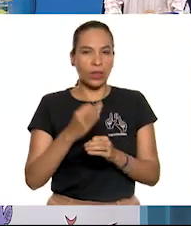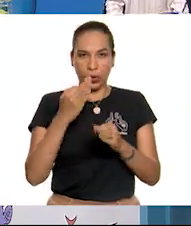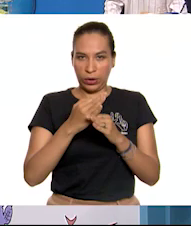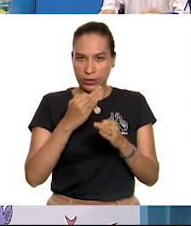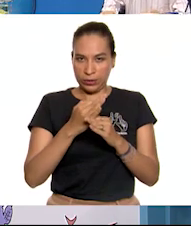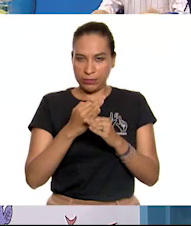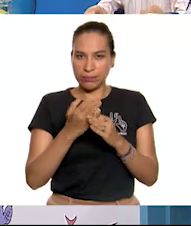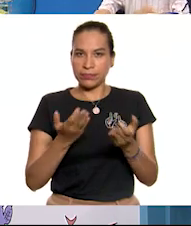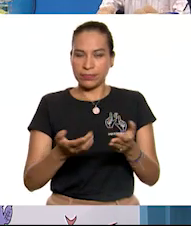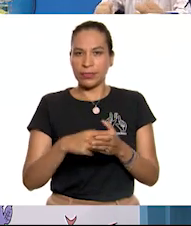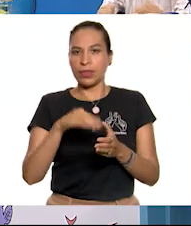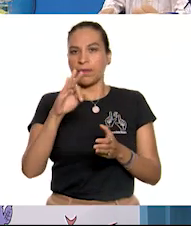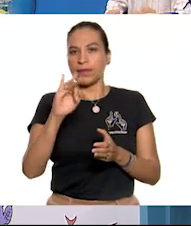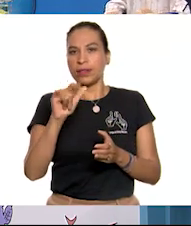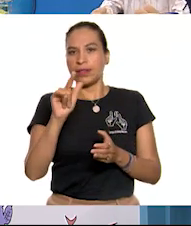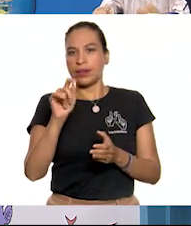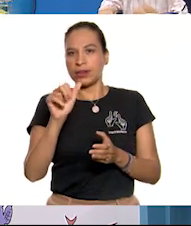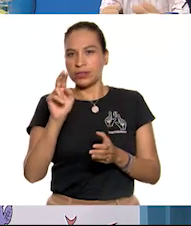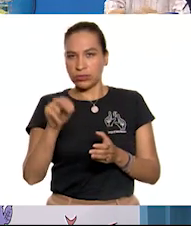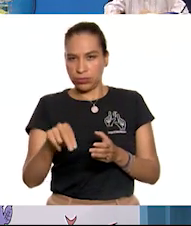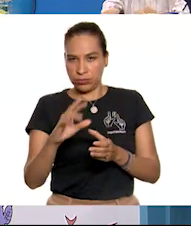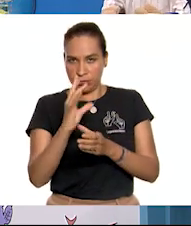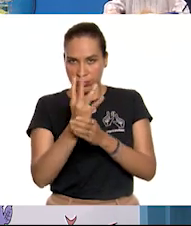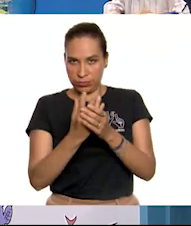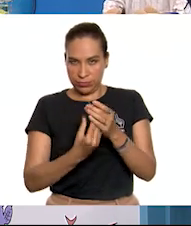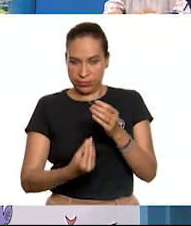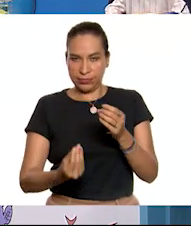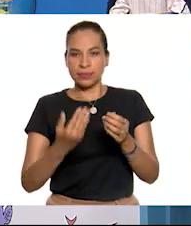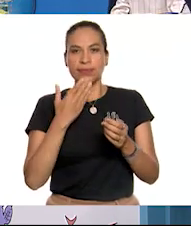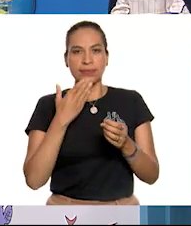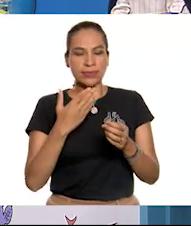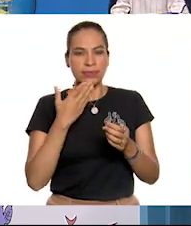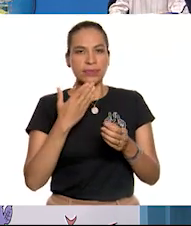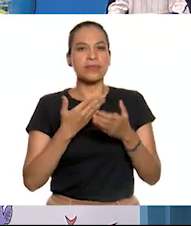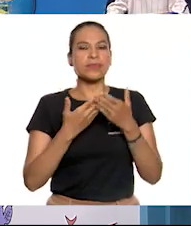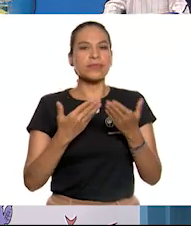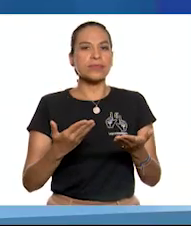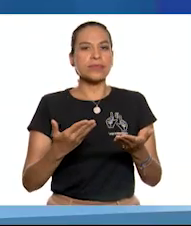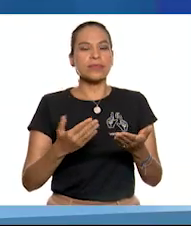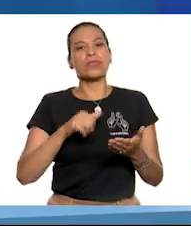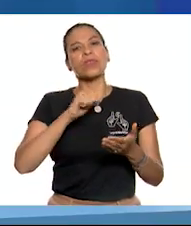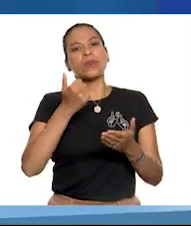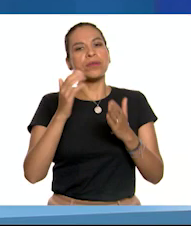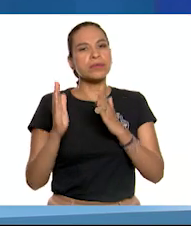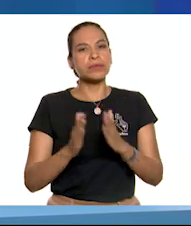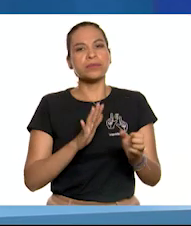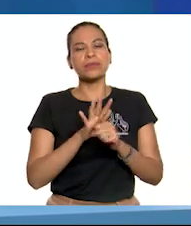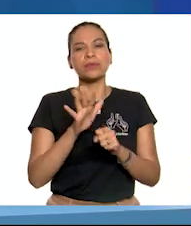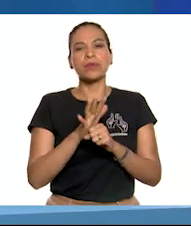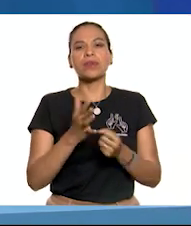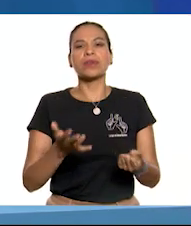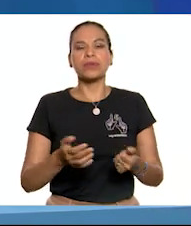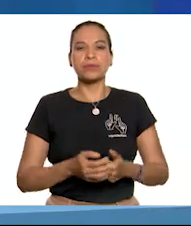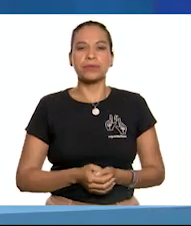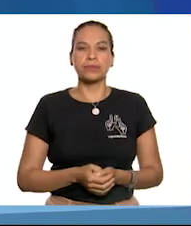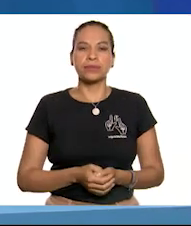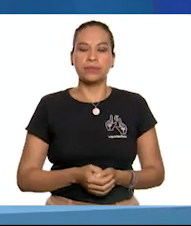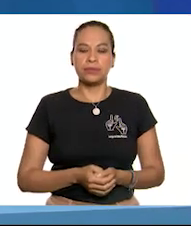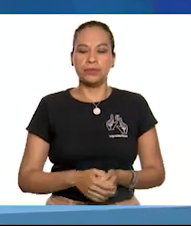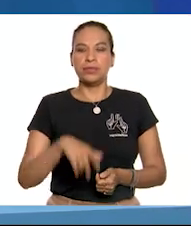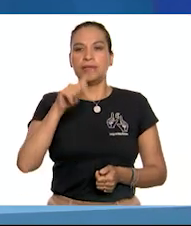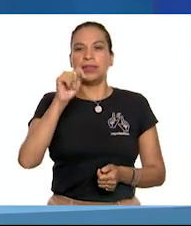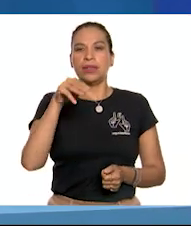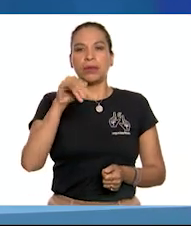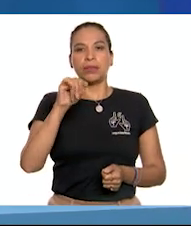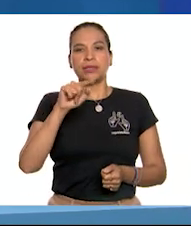en esta fue filtración. Muy bien. Ahora sí, vamos. Perfecto. A la siguiente, que sería el